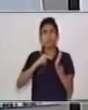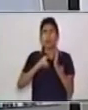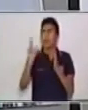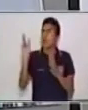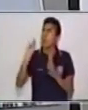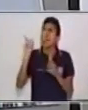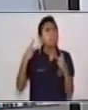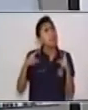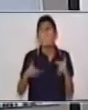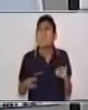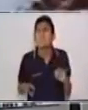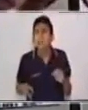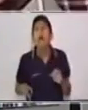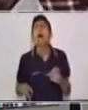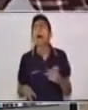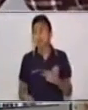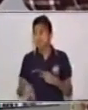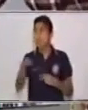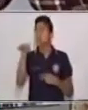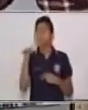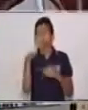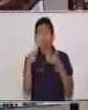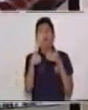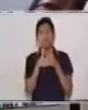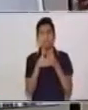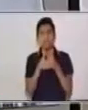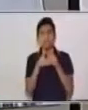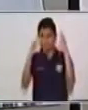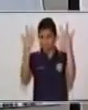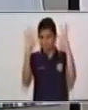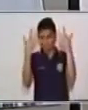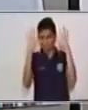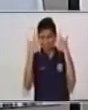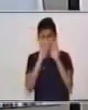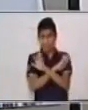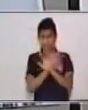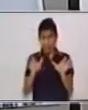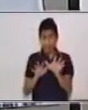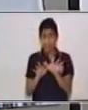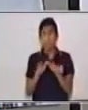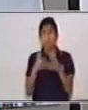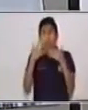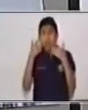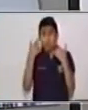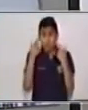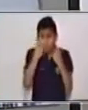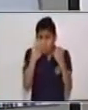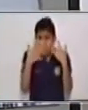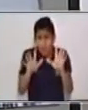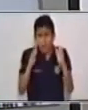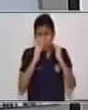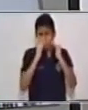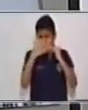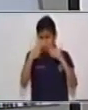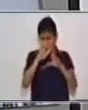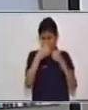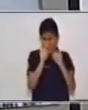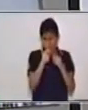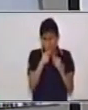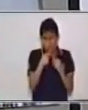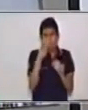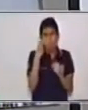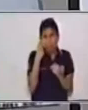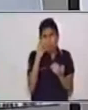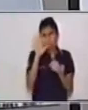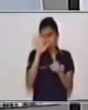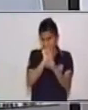oración simple. Muy bien, los felicito. Si ustedes realizaron la actividad en casa, van a determinar que la